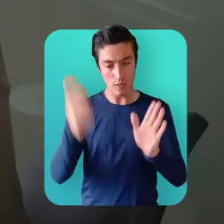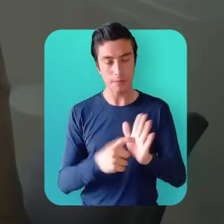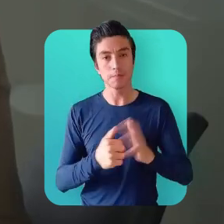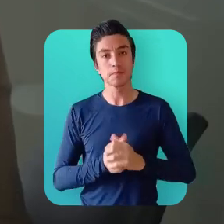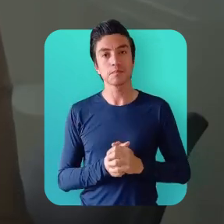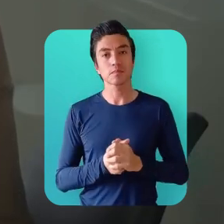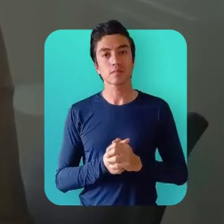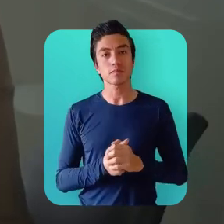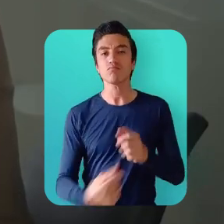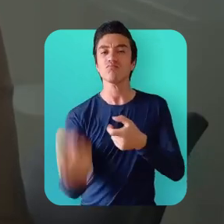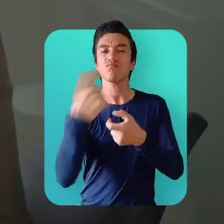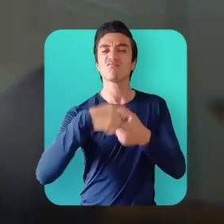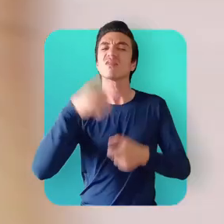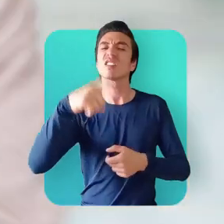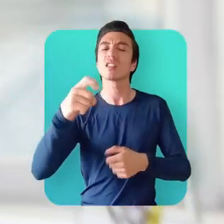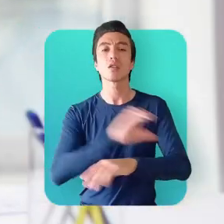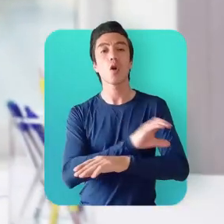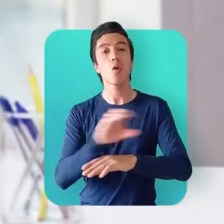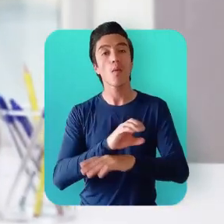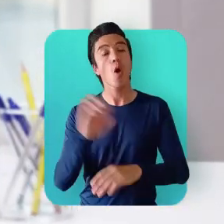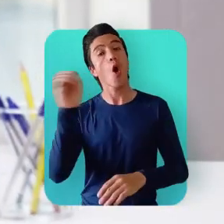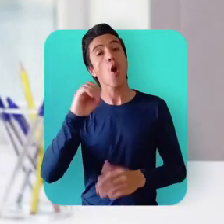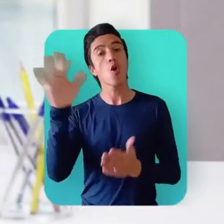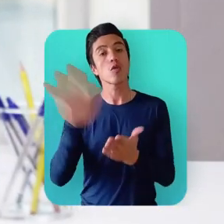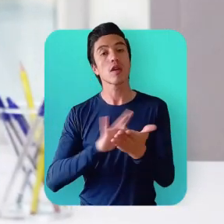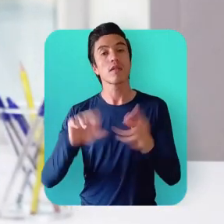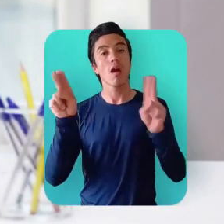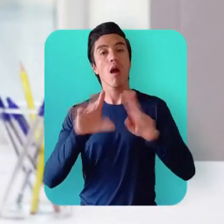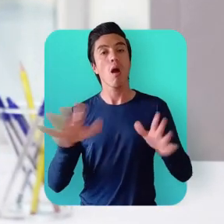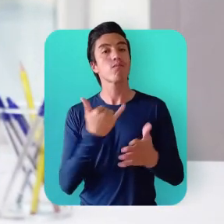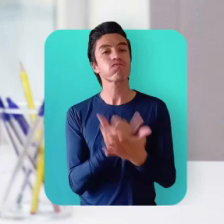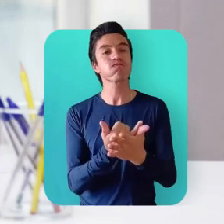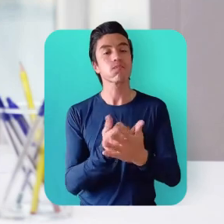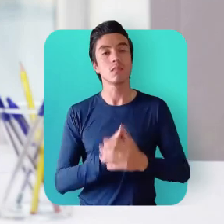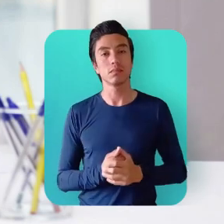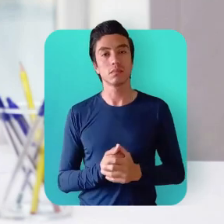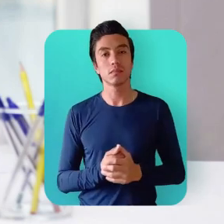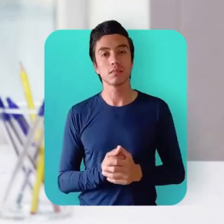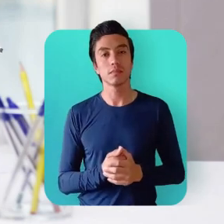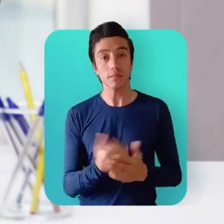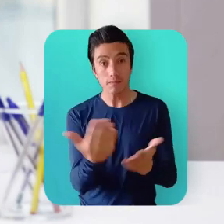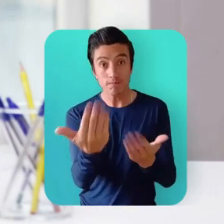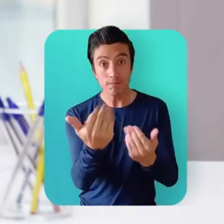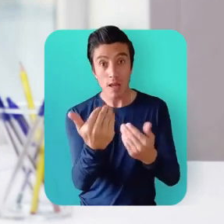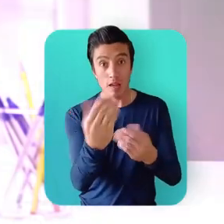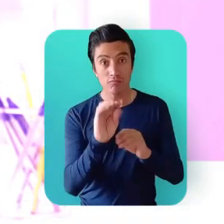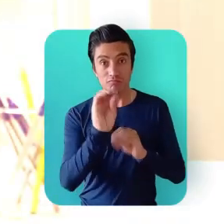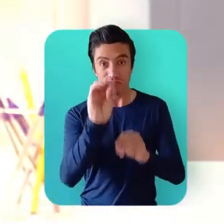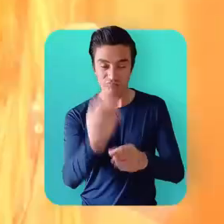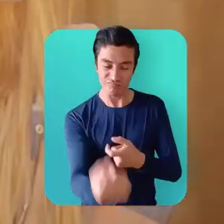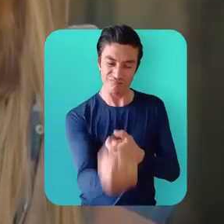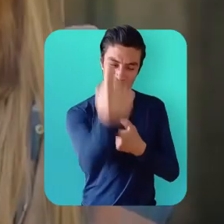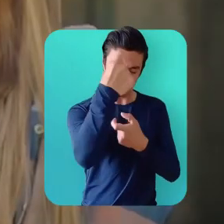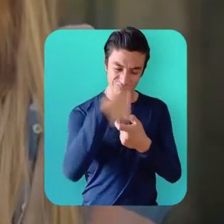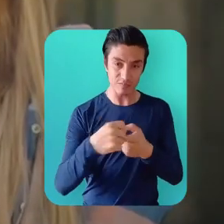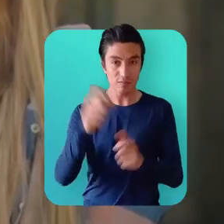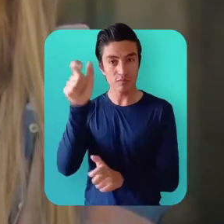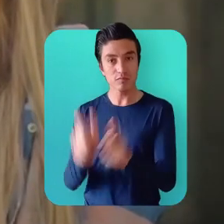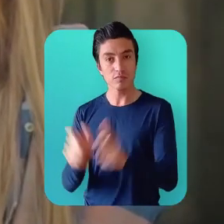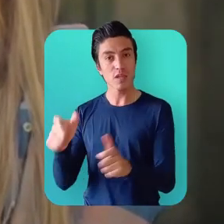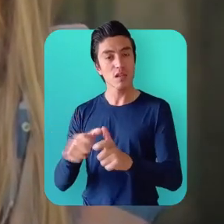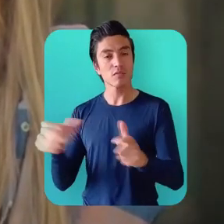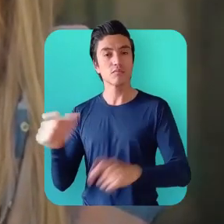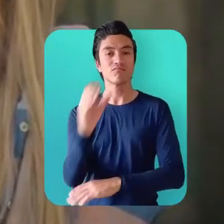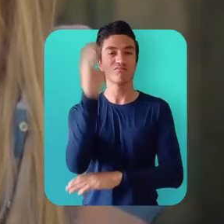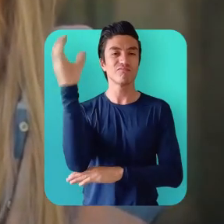modalidad 100% virtual. Para acceder, debe contar con un computador o tablet con acceso a Internet. Súmese a esta